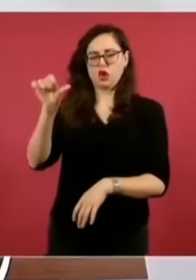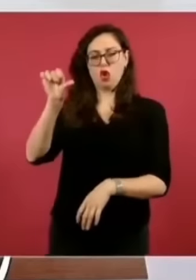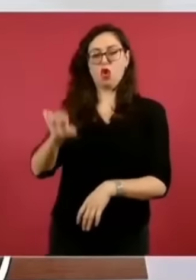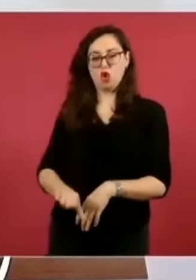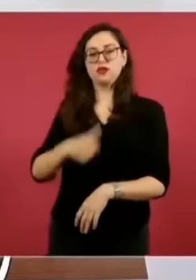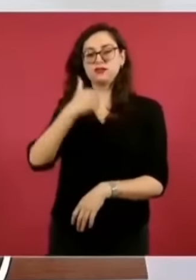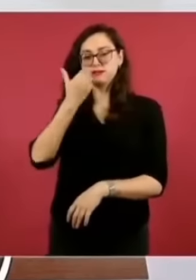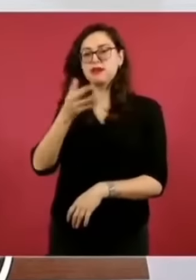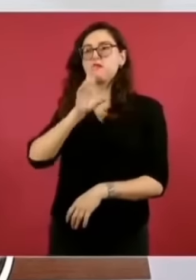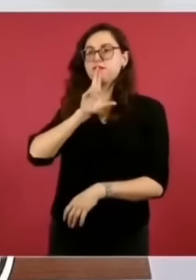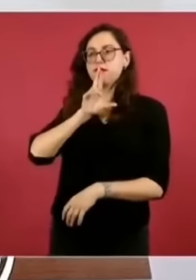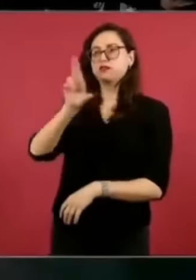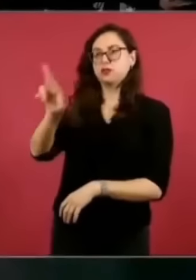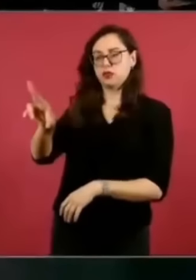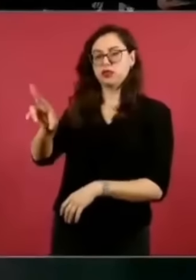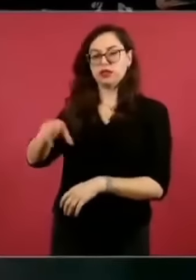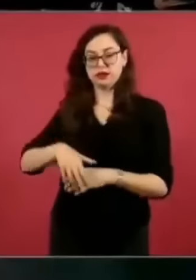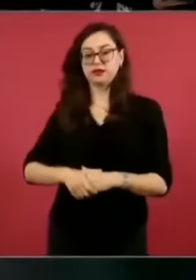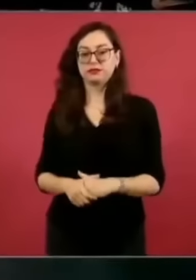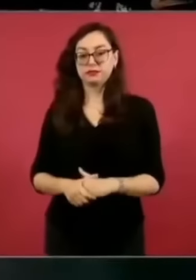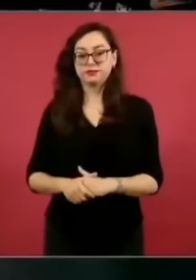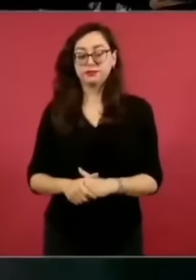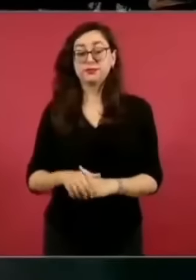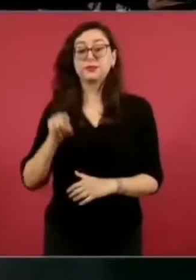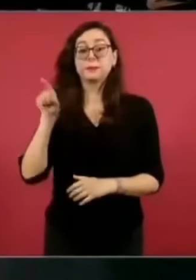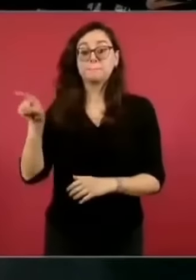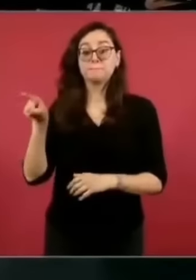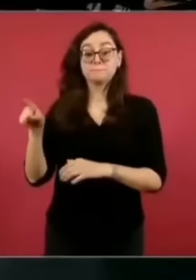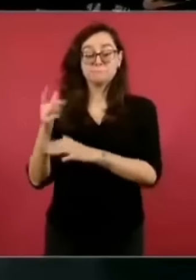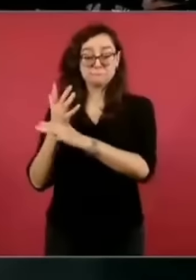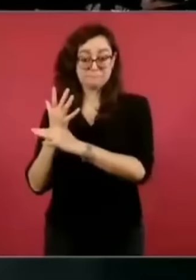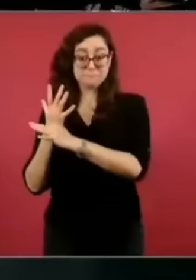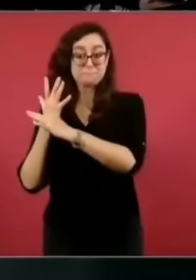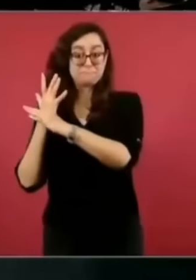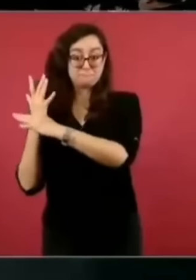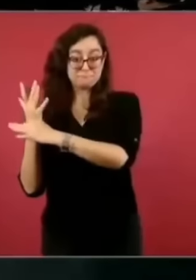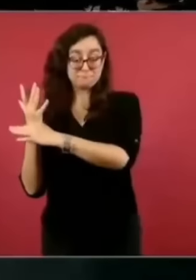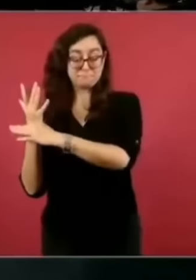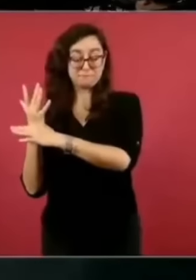Es que habló de que